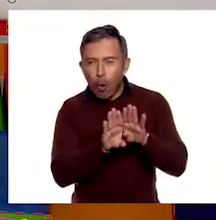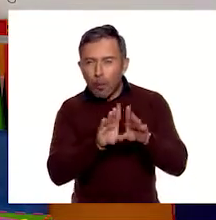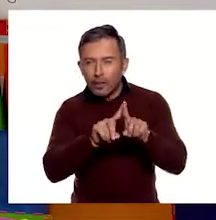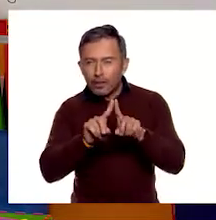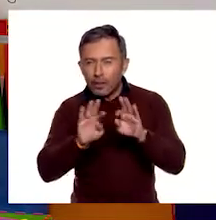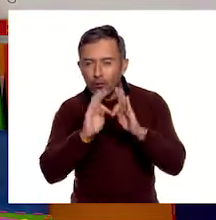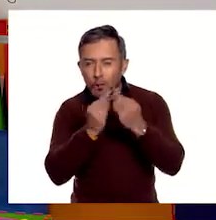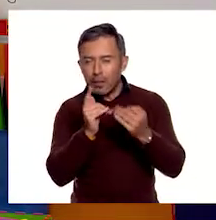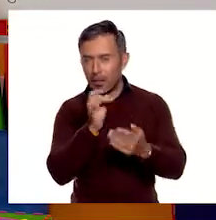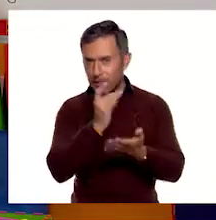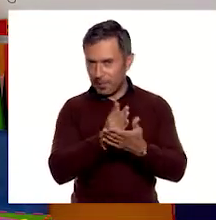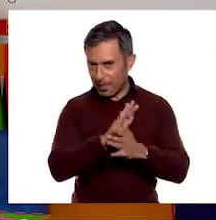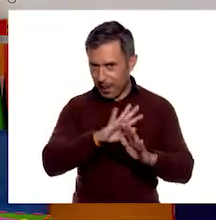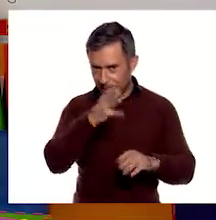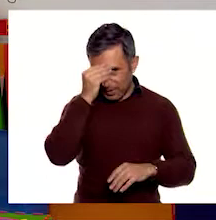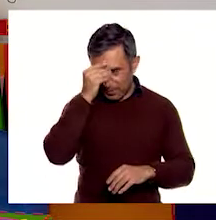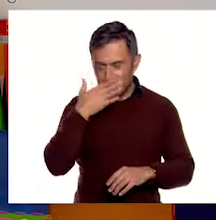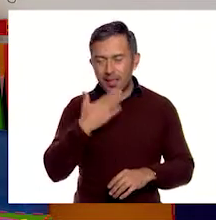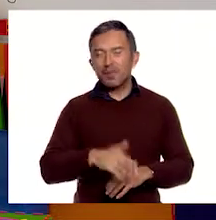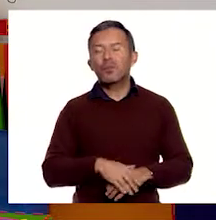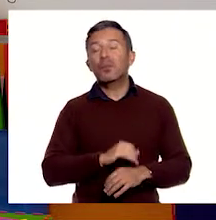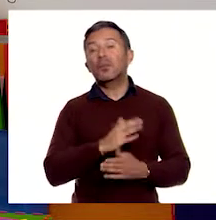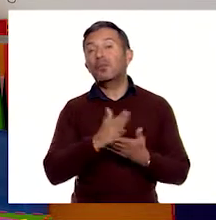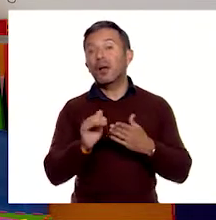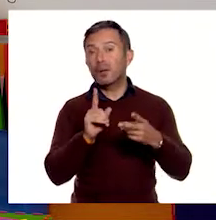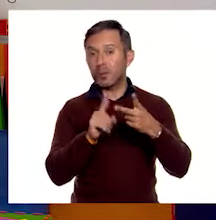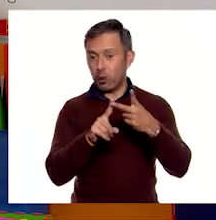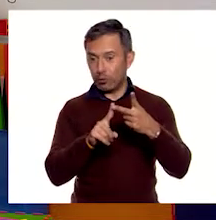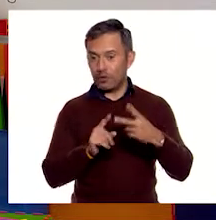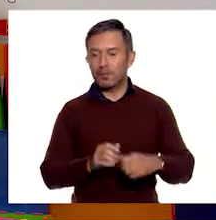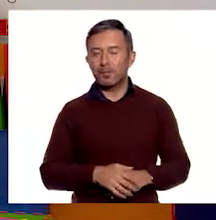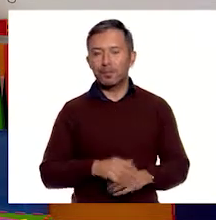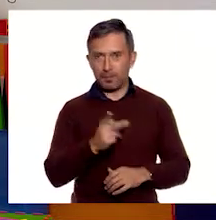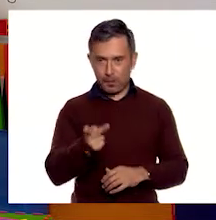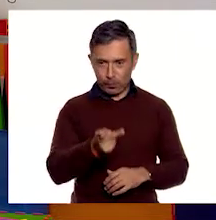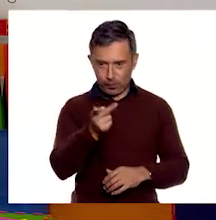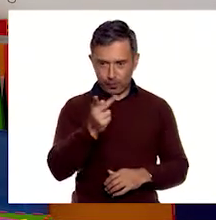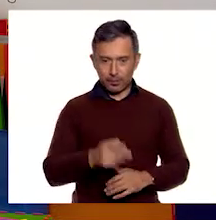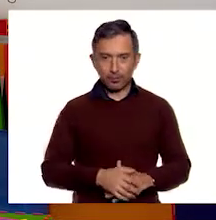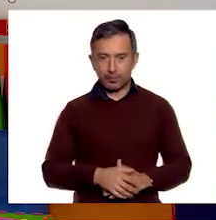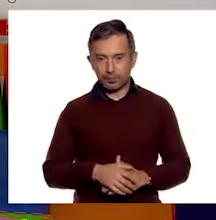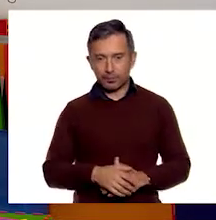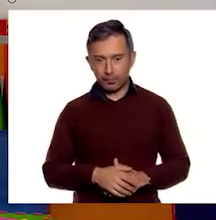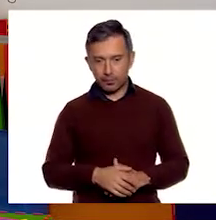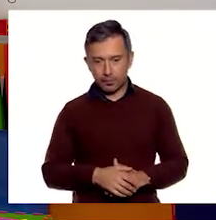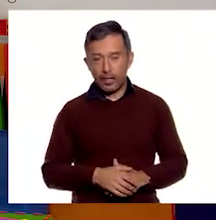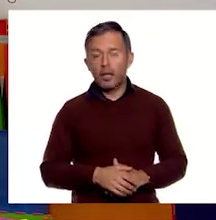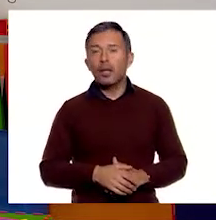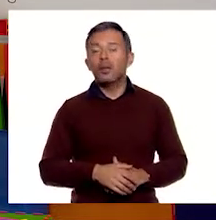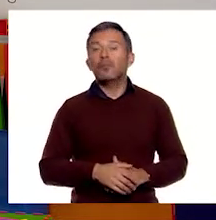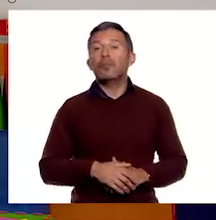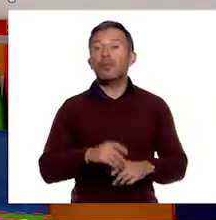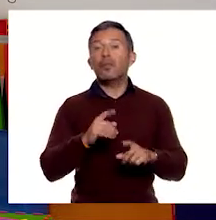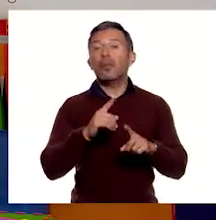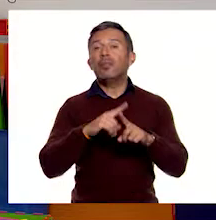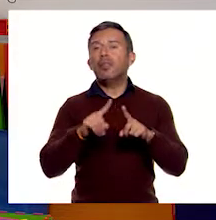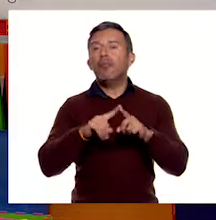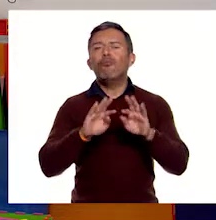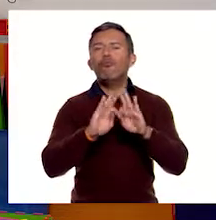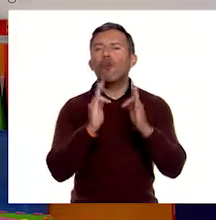Número dos. Pregunta número dos, pendientes. ¿Recuerdas los tipos de ilusiones